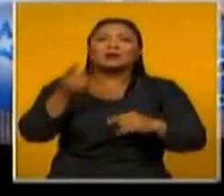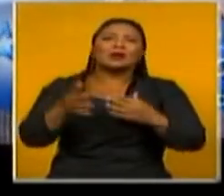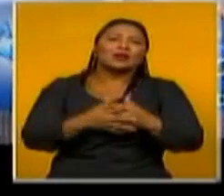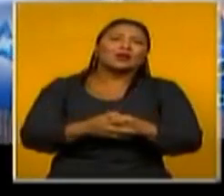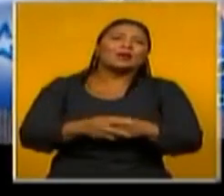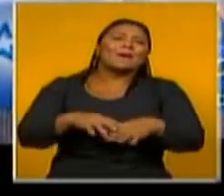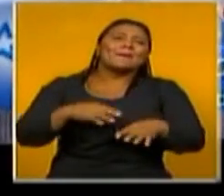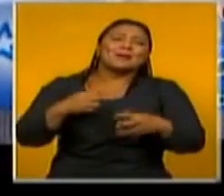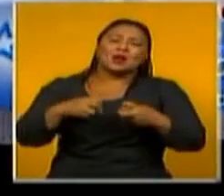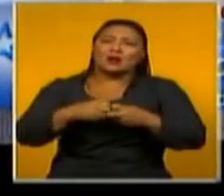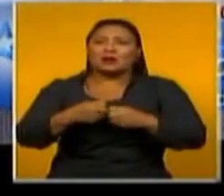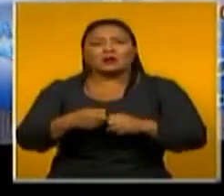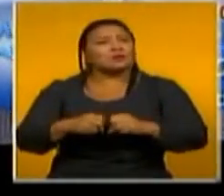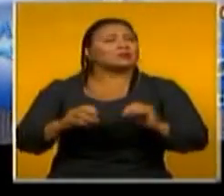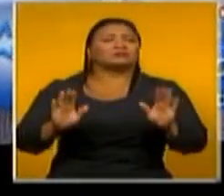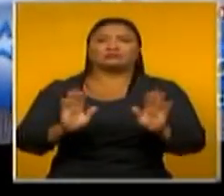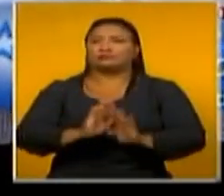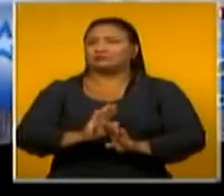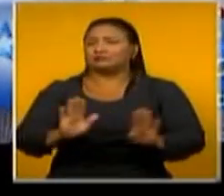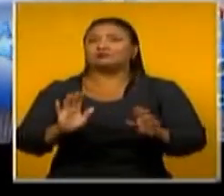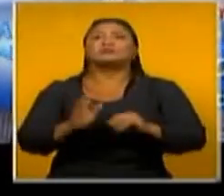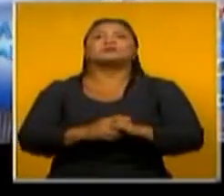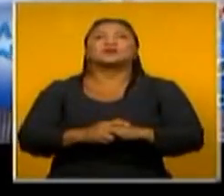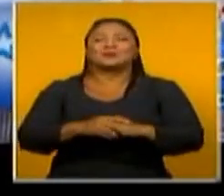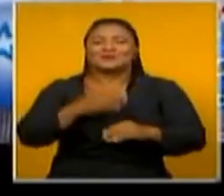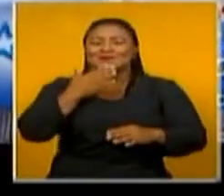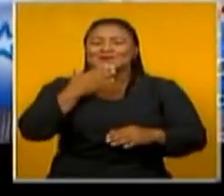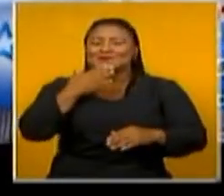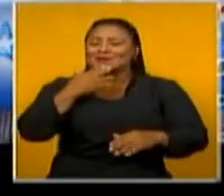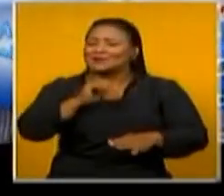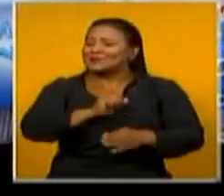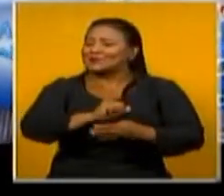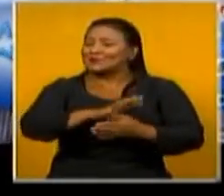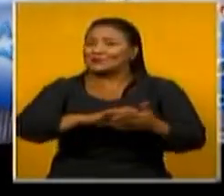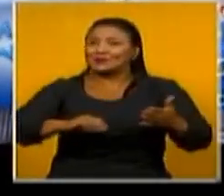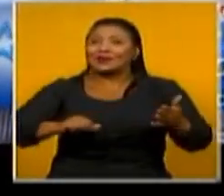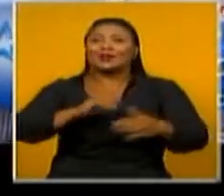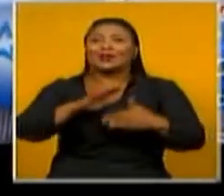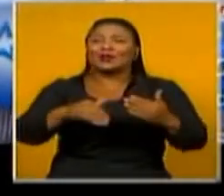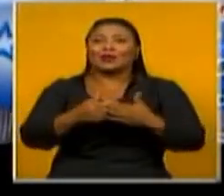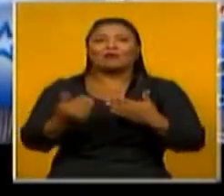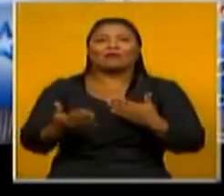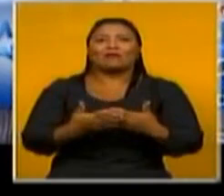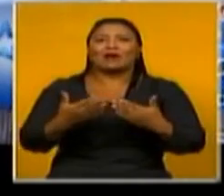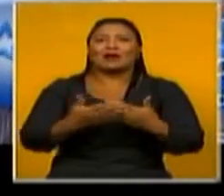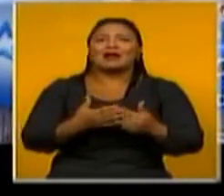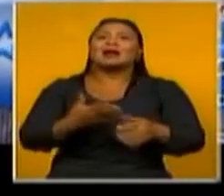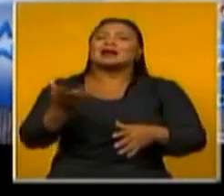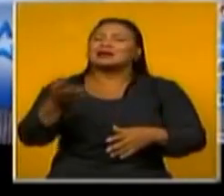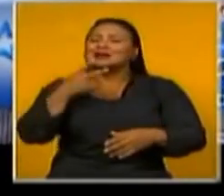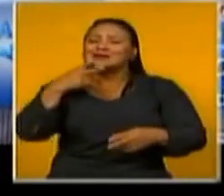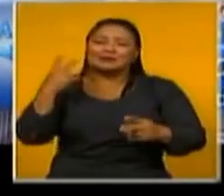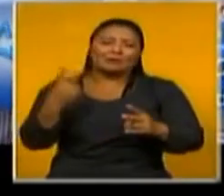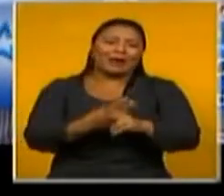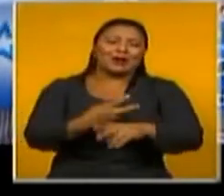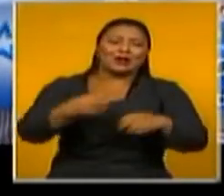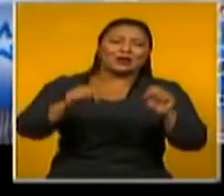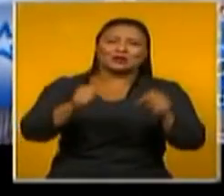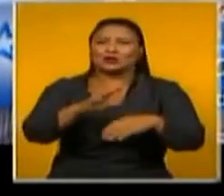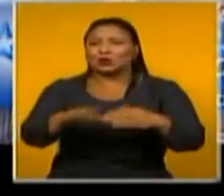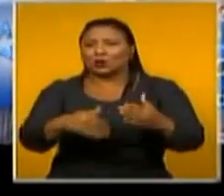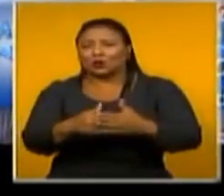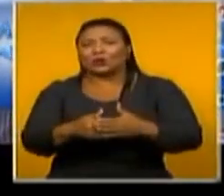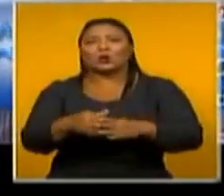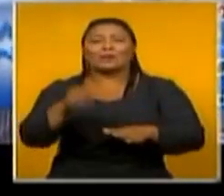calentura de la sábana, y ese meollo del problema es eliminar los mecanismos de fácil salida de delincuentes, que hoy ya se da